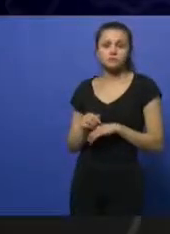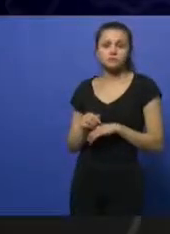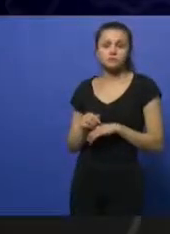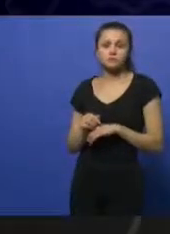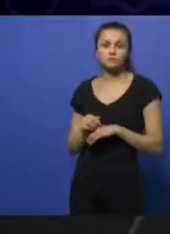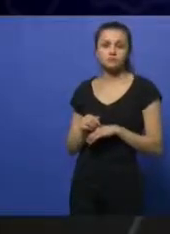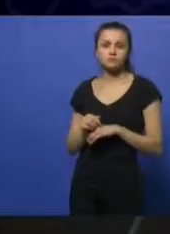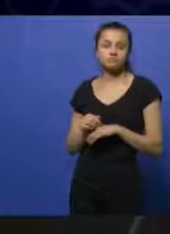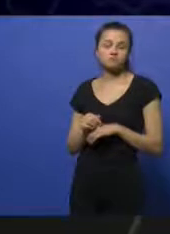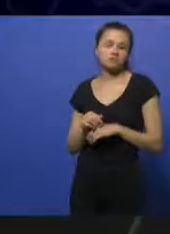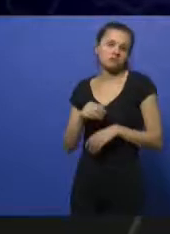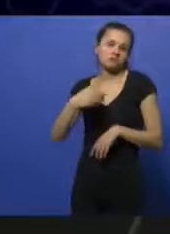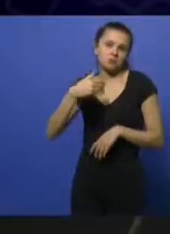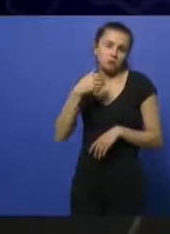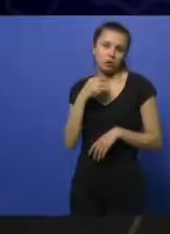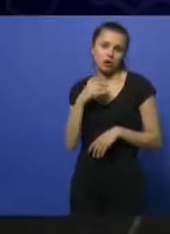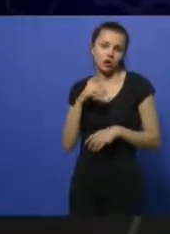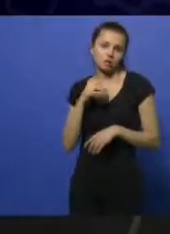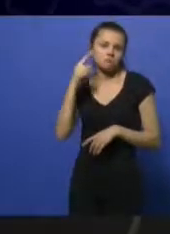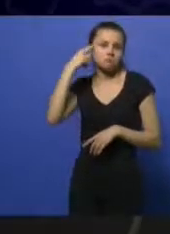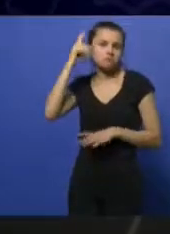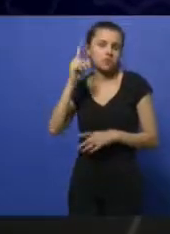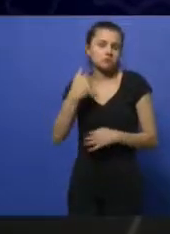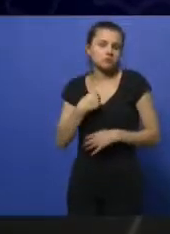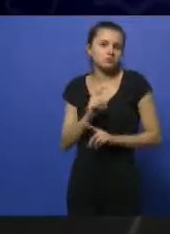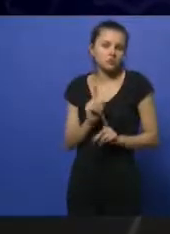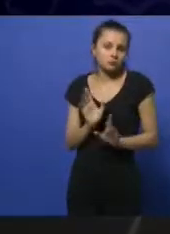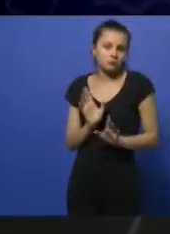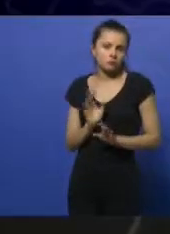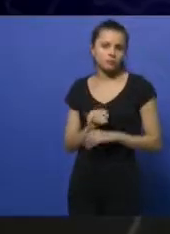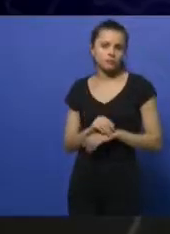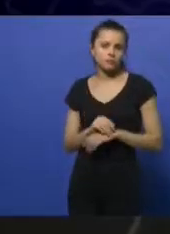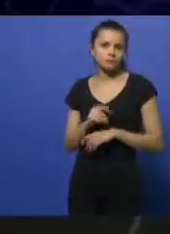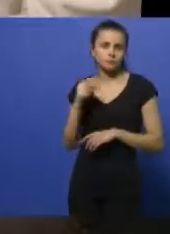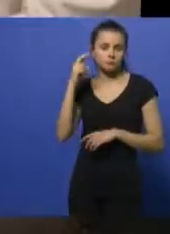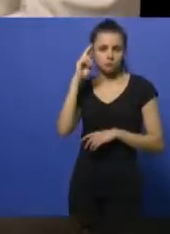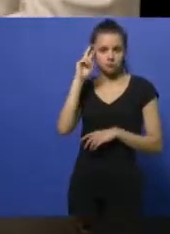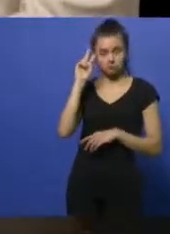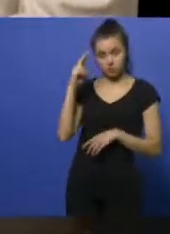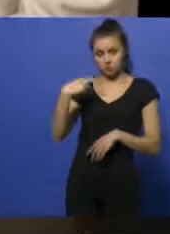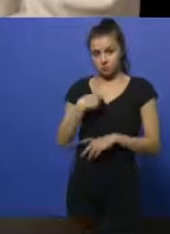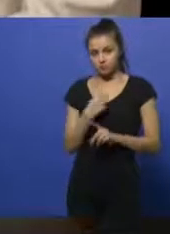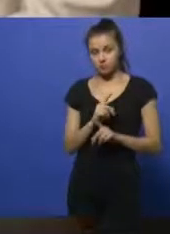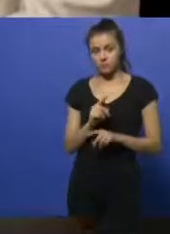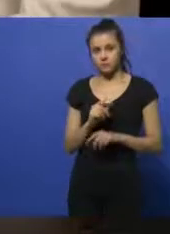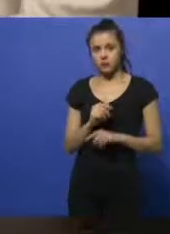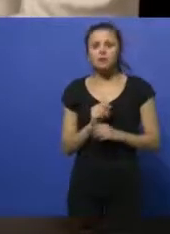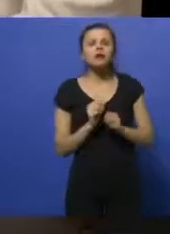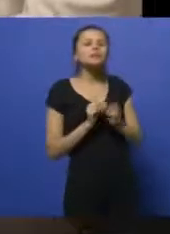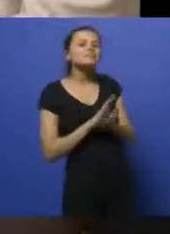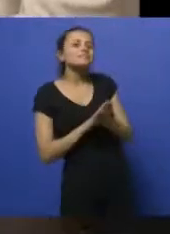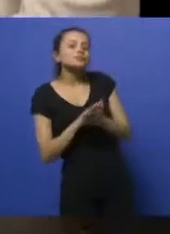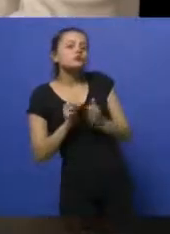Ellos hacen la de ellos y se olvidan de lo que está padeciendo el pueblo. ¿Cuál es la situación actual de producción de la fábrica?